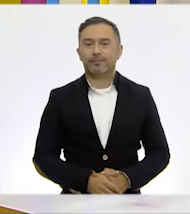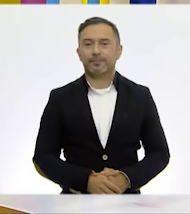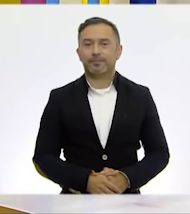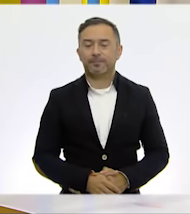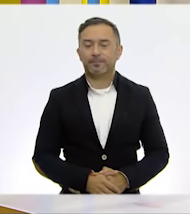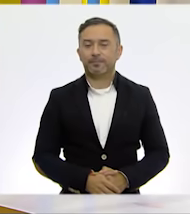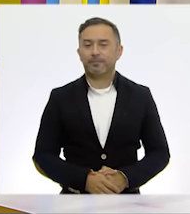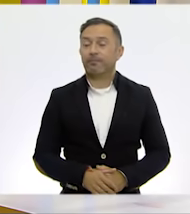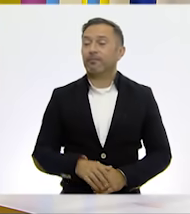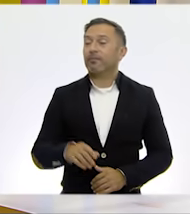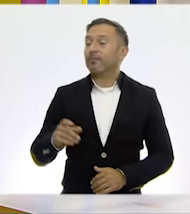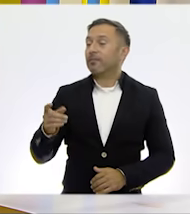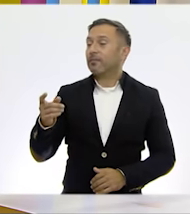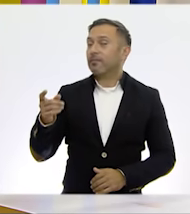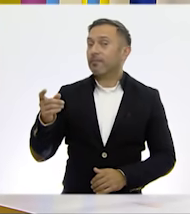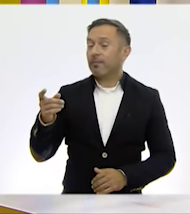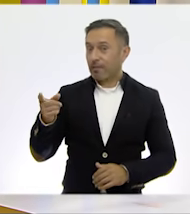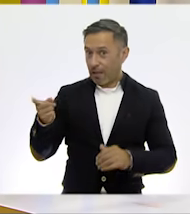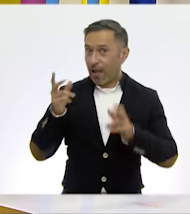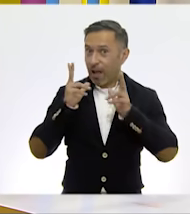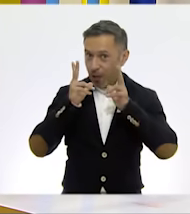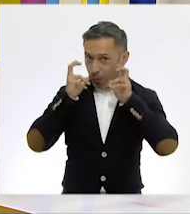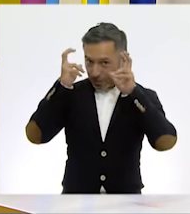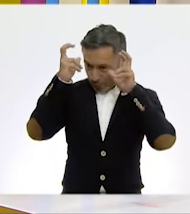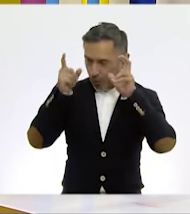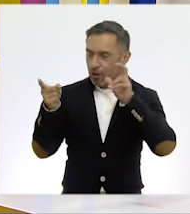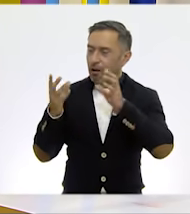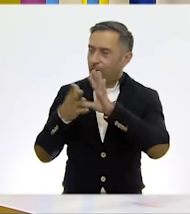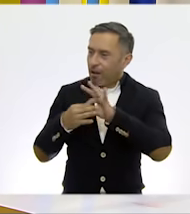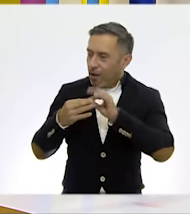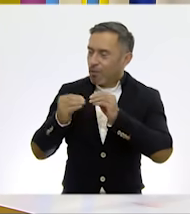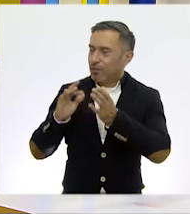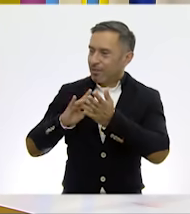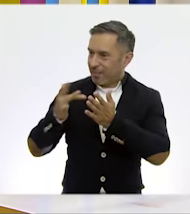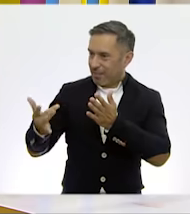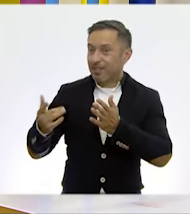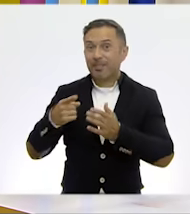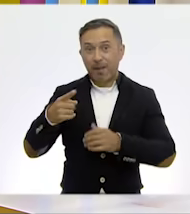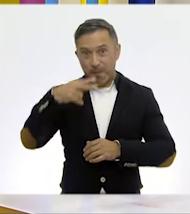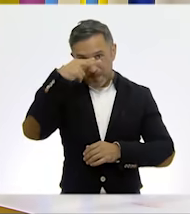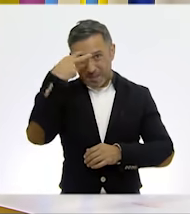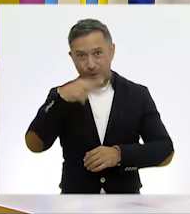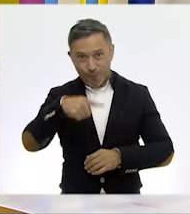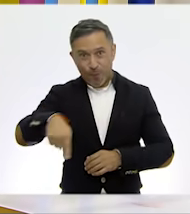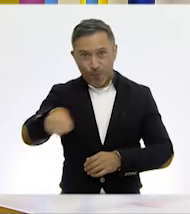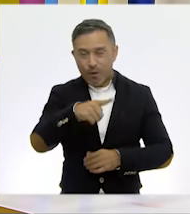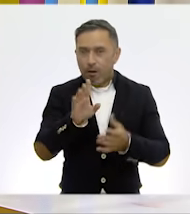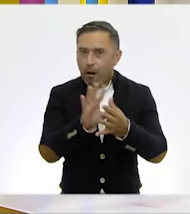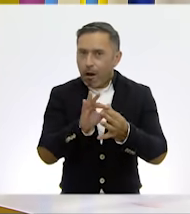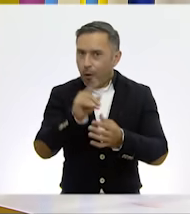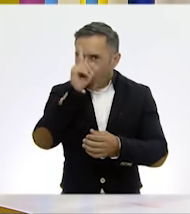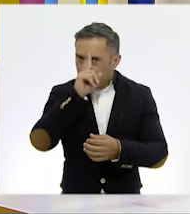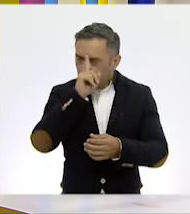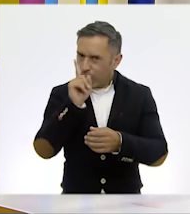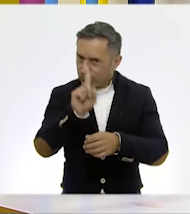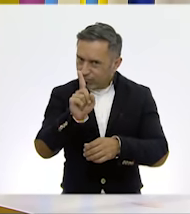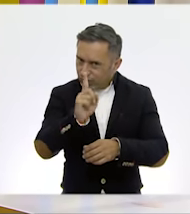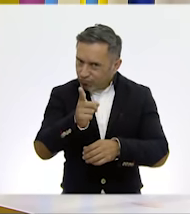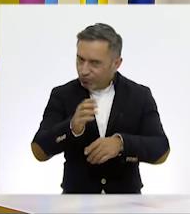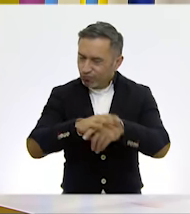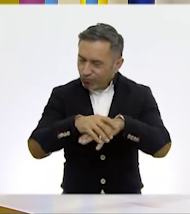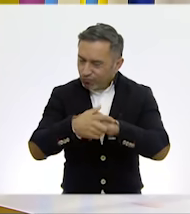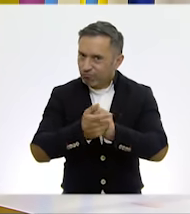Muchas gracias, a Jolisto, por esta recomendación que les das a las niñas y a los niños de todo México. Y ahora sí, con las manos bien limpias y